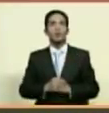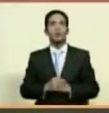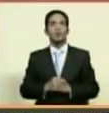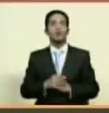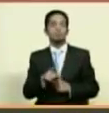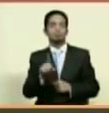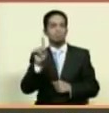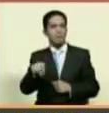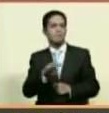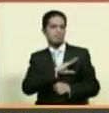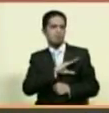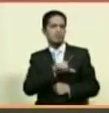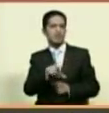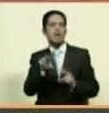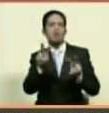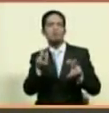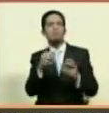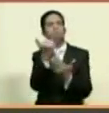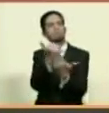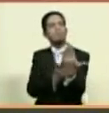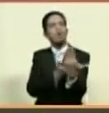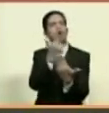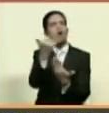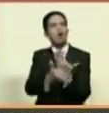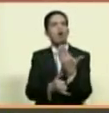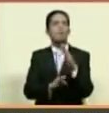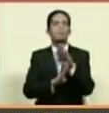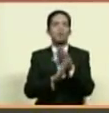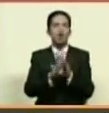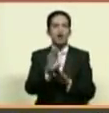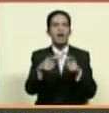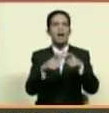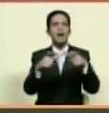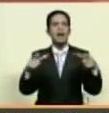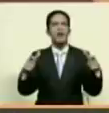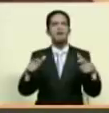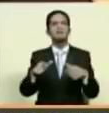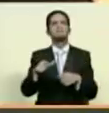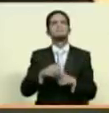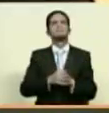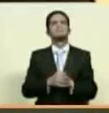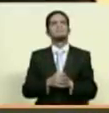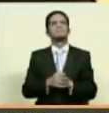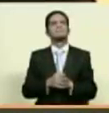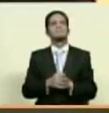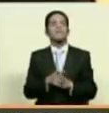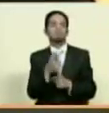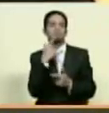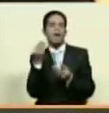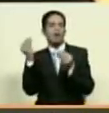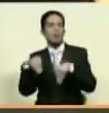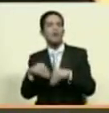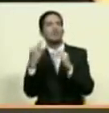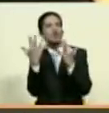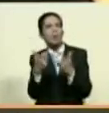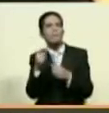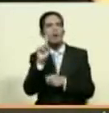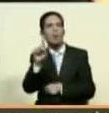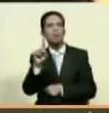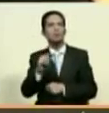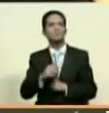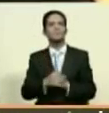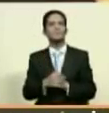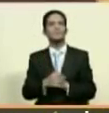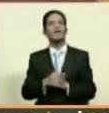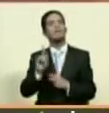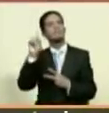de las nuevas políticas cambiarias previstas en el convenio número 1, así como también